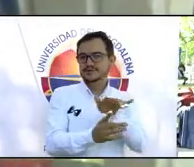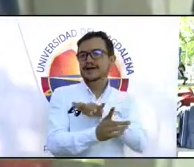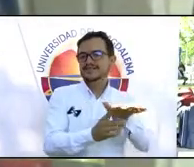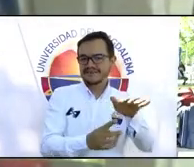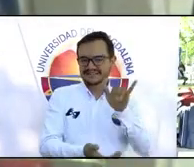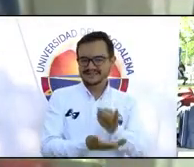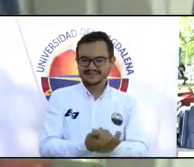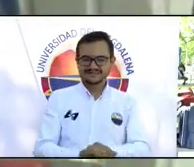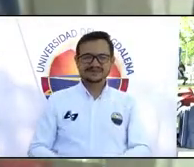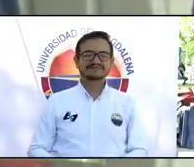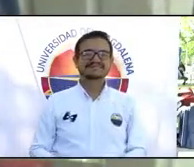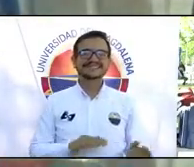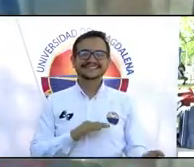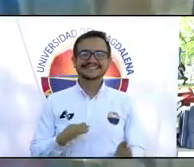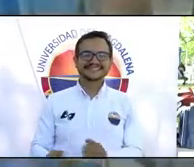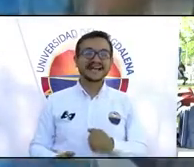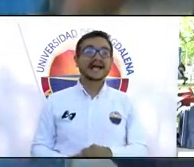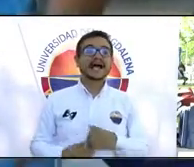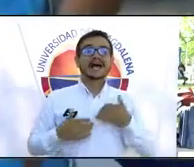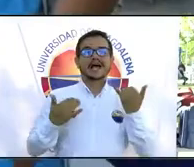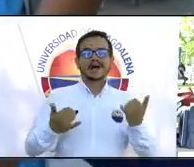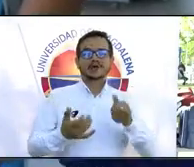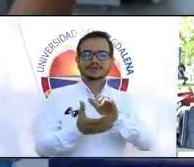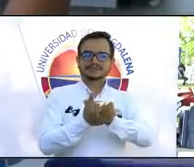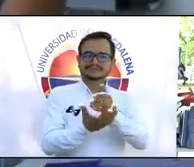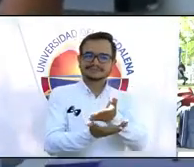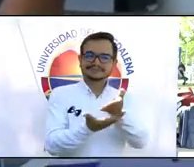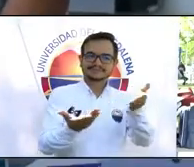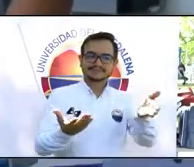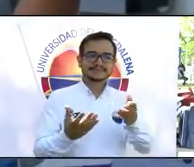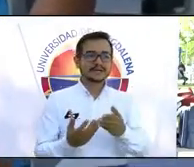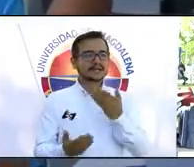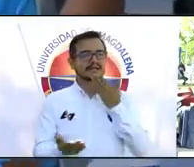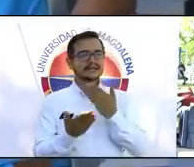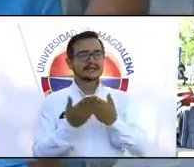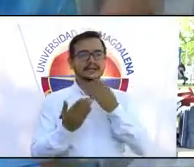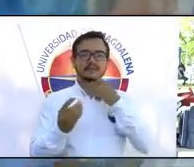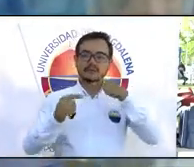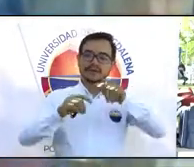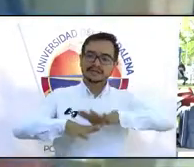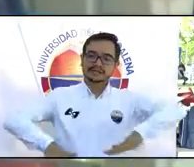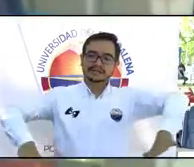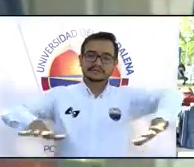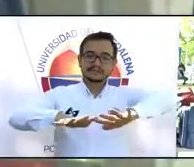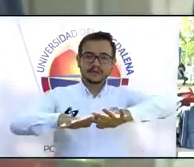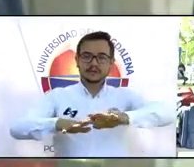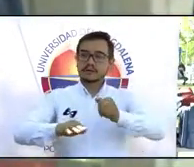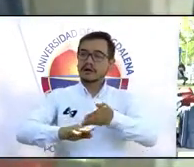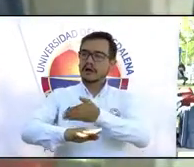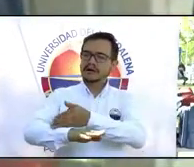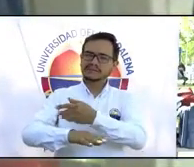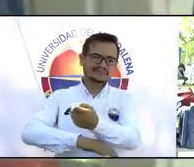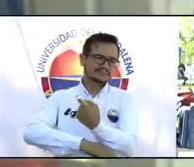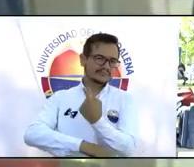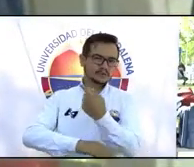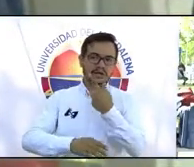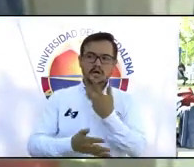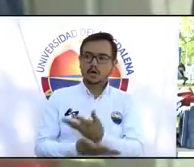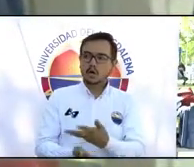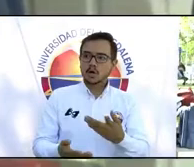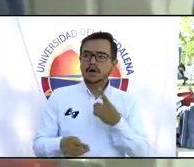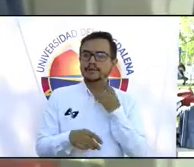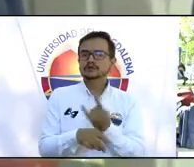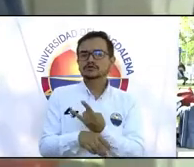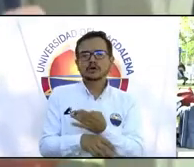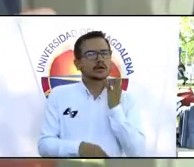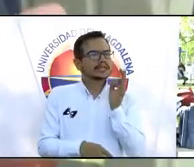nada, saludarles, agradecerles el espacio. Igual muchas de estas cosas preguntaba ya, se están usando, ha sido mi costumbre